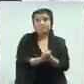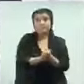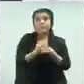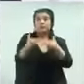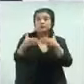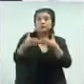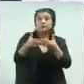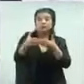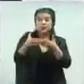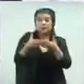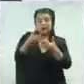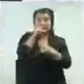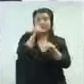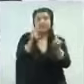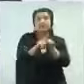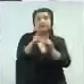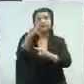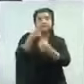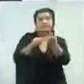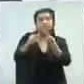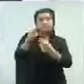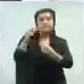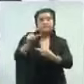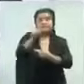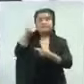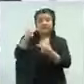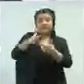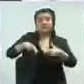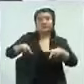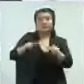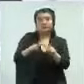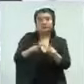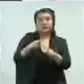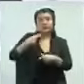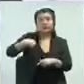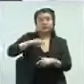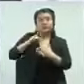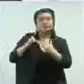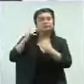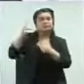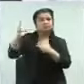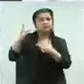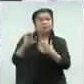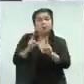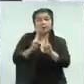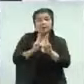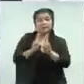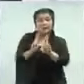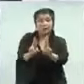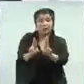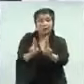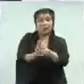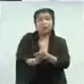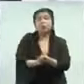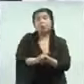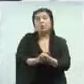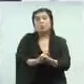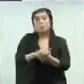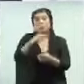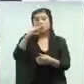cercana, sino que para volver a pasar del otro lado, creo yo que para los que vamos para municipios como Retaluleu,